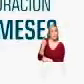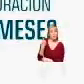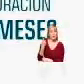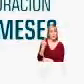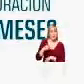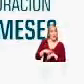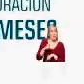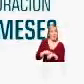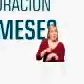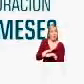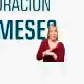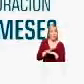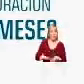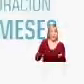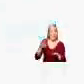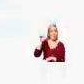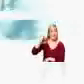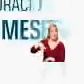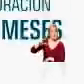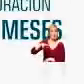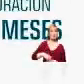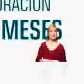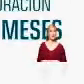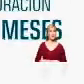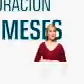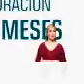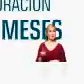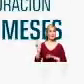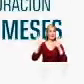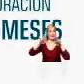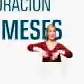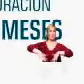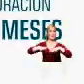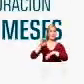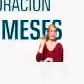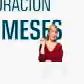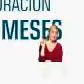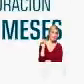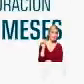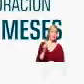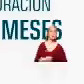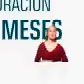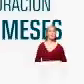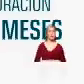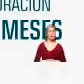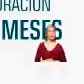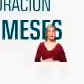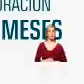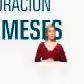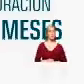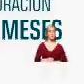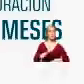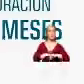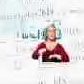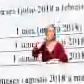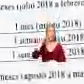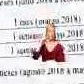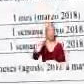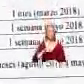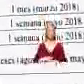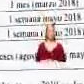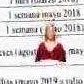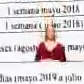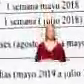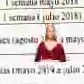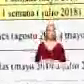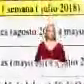duró solo 3 meses. El que más tiempo pasó en el cargo, 10 meses, fue Wilfrido Veintimilla. Y los que menos tiempo duraron fueron